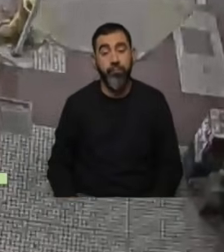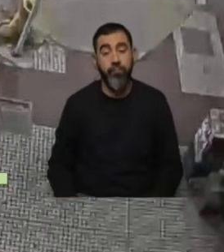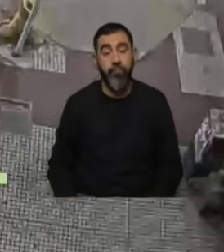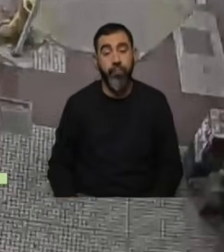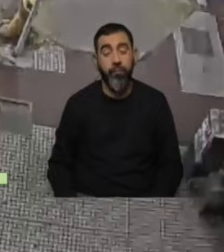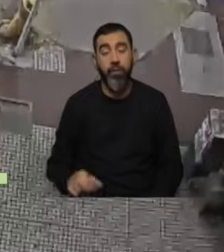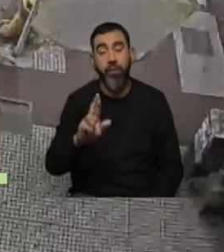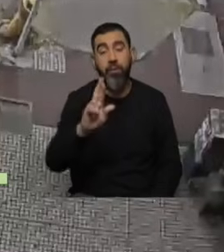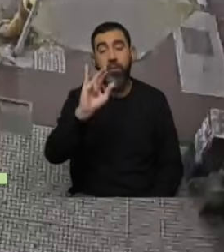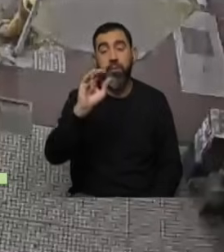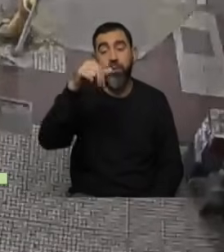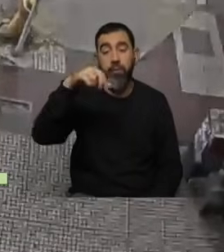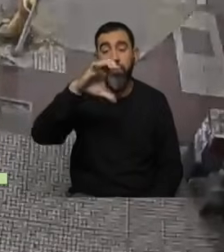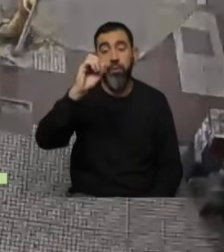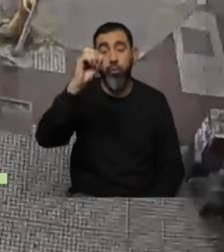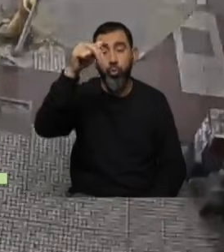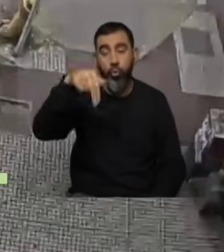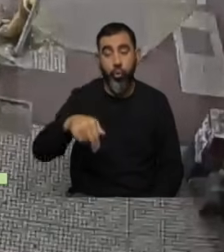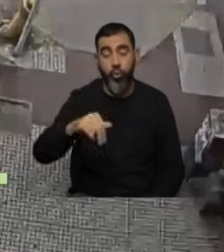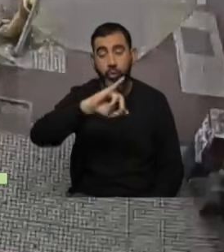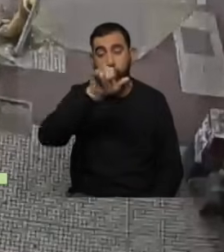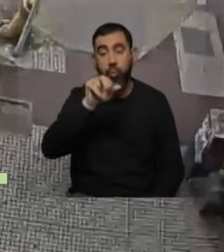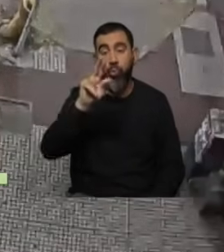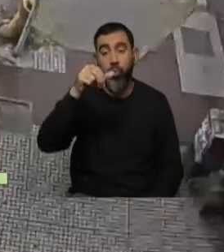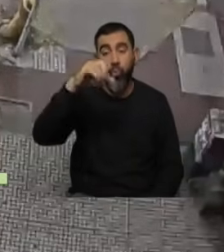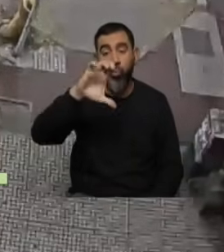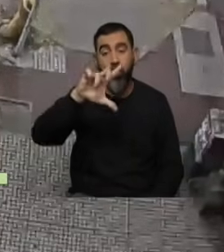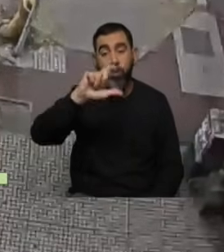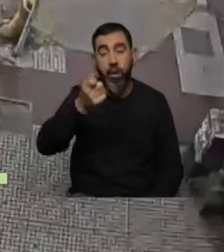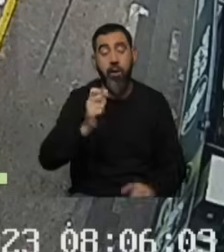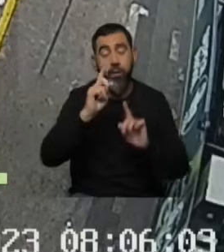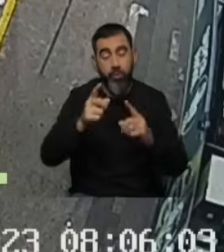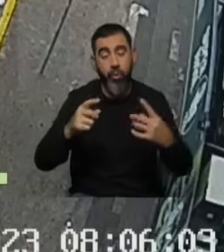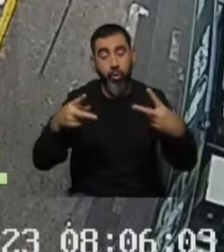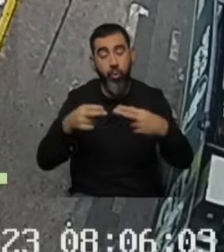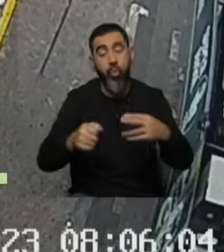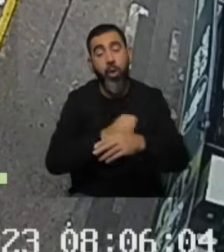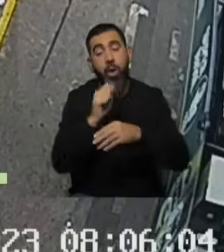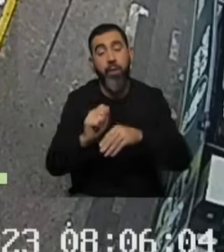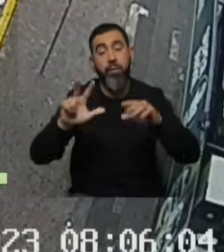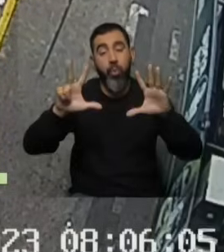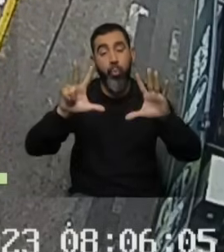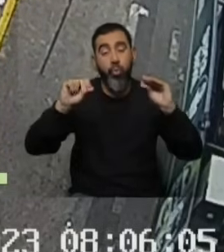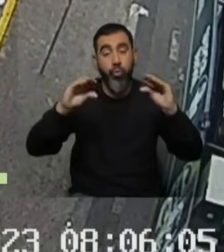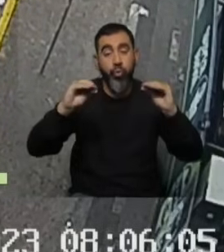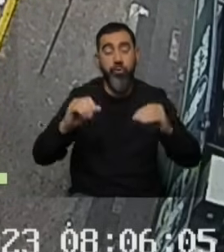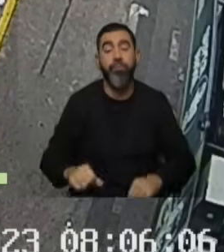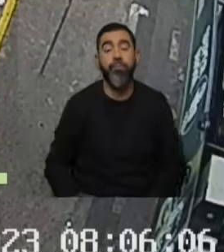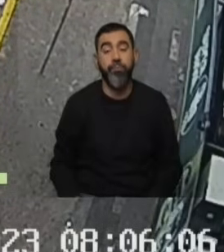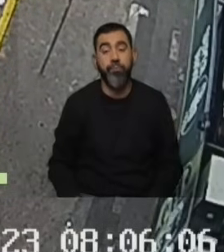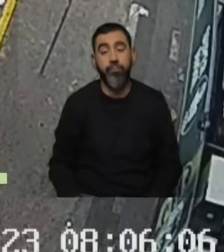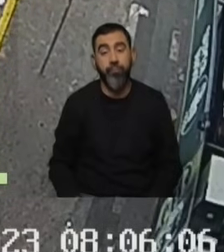Rincón entre Bartolomé mitre juncal también estará cortado hasta las 20 horas por tareas de